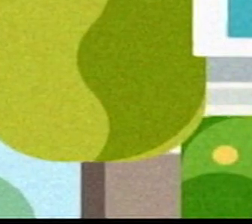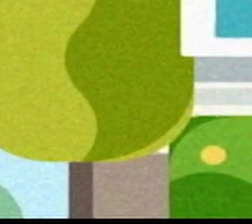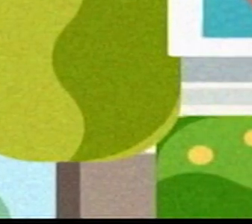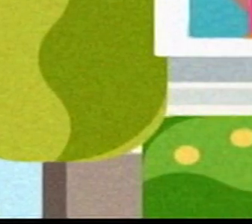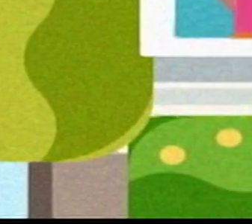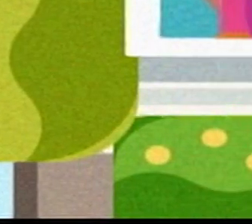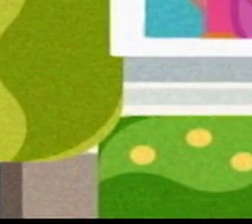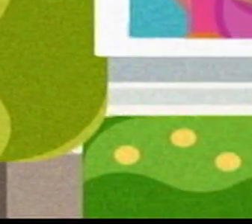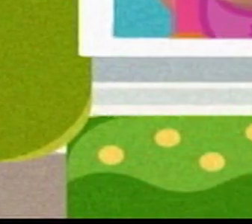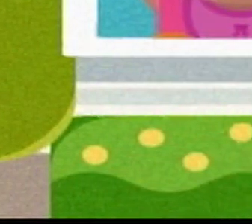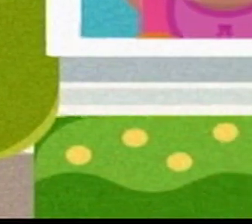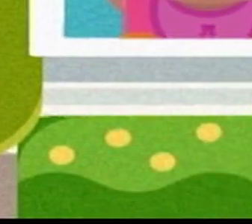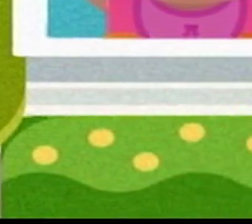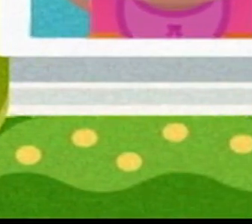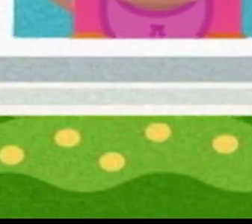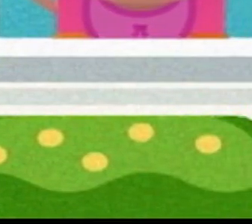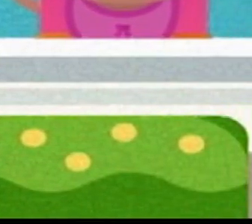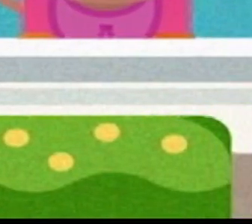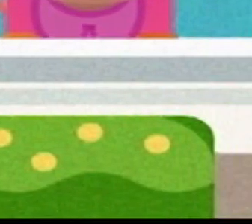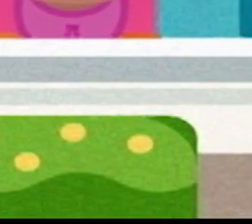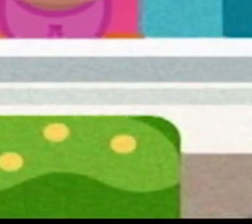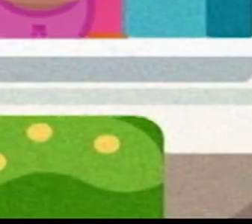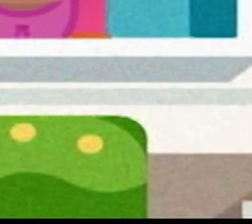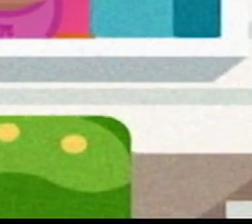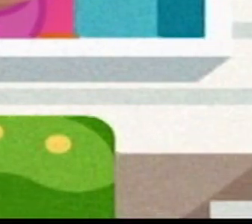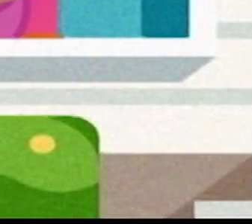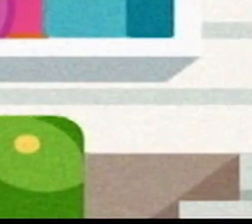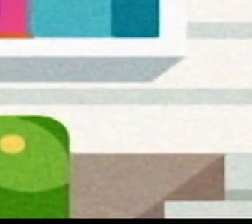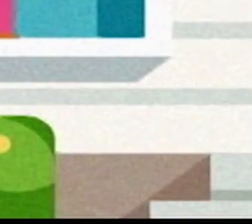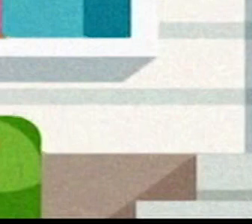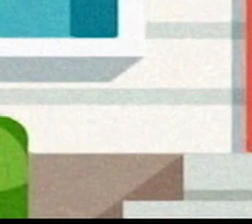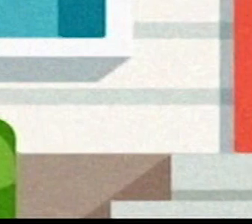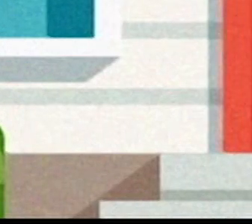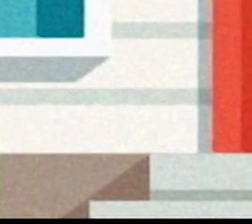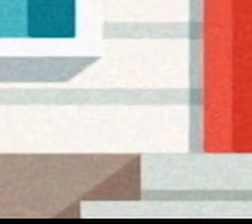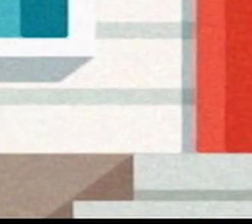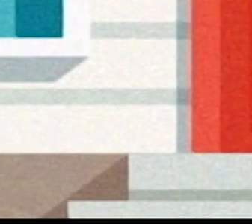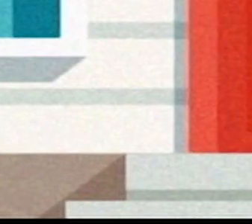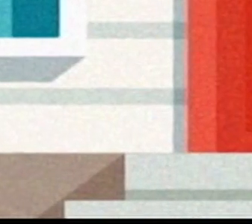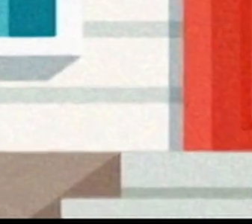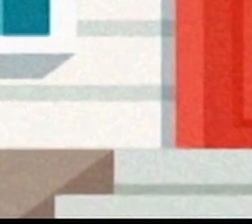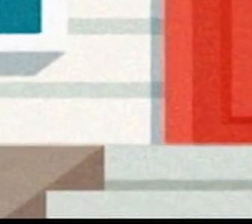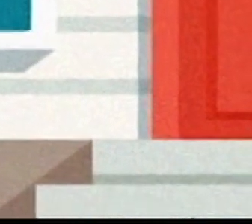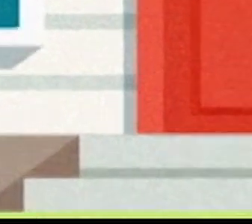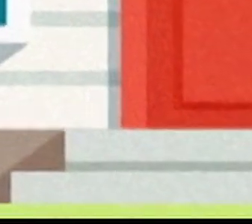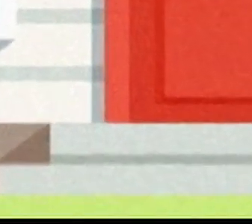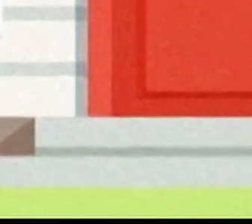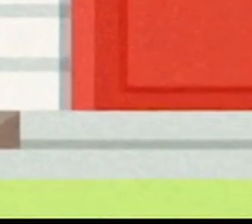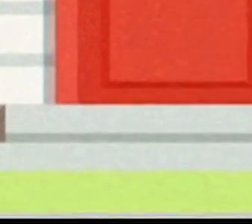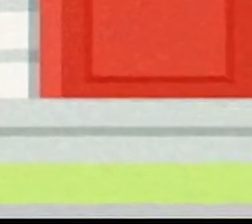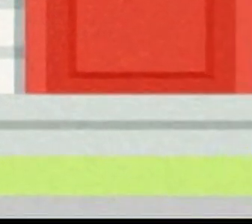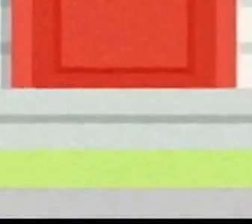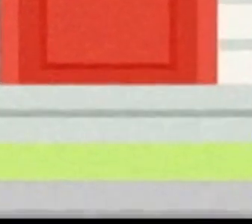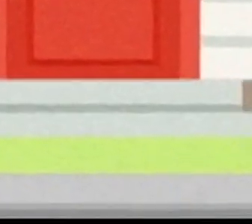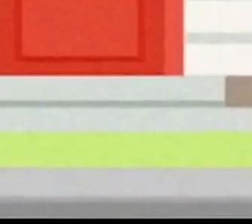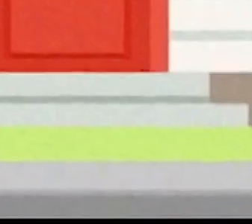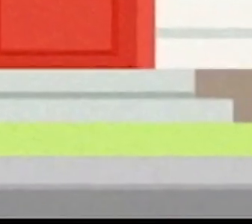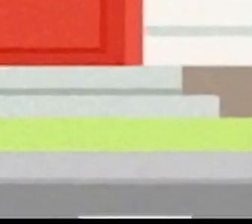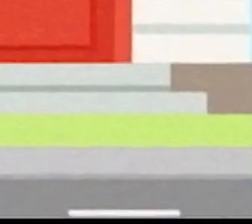Evita por favor llevarme a sitios públicos donde haya mucha concentración de gente. Así nos cuidamos entre todas las